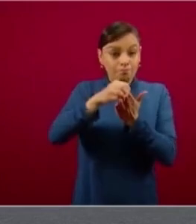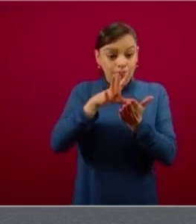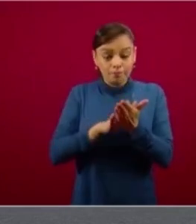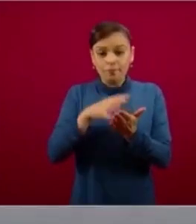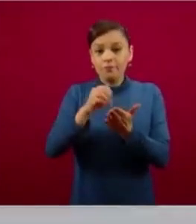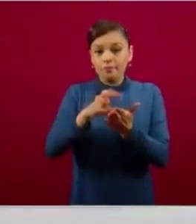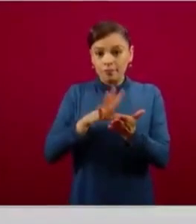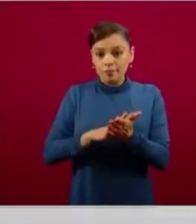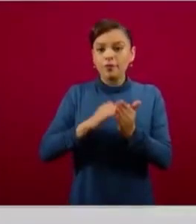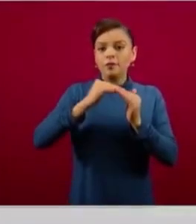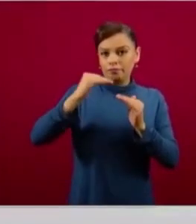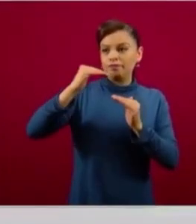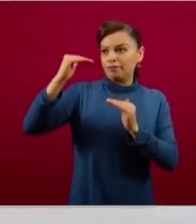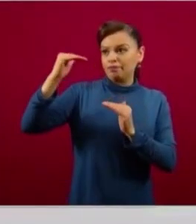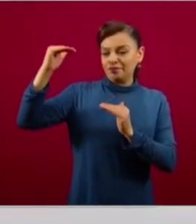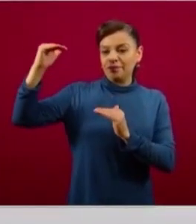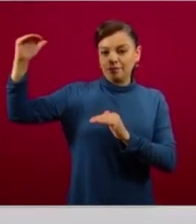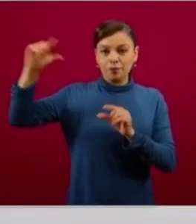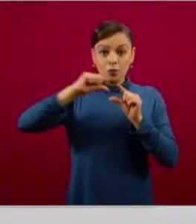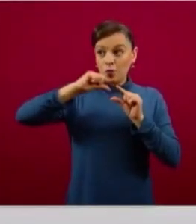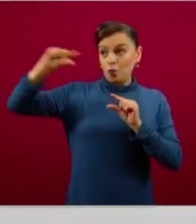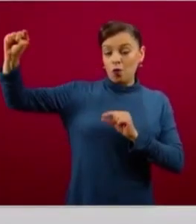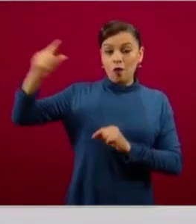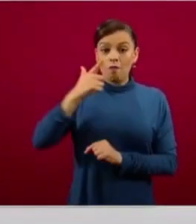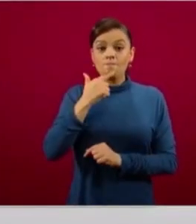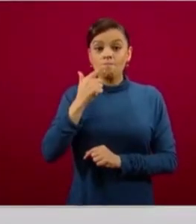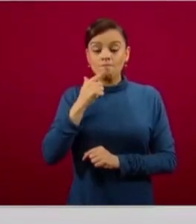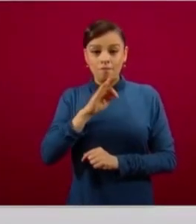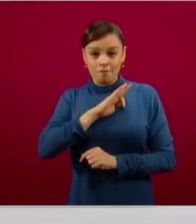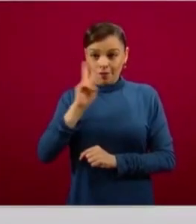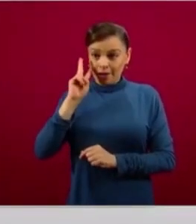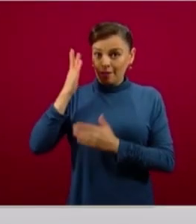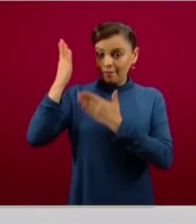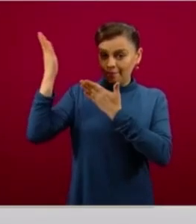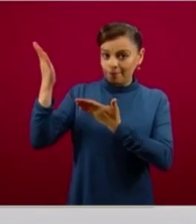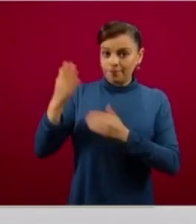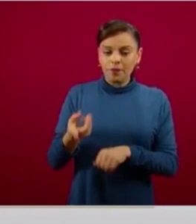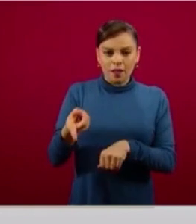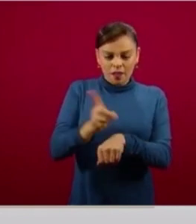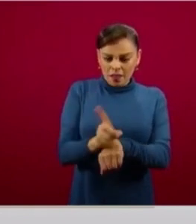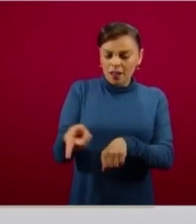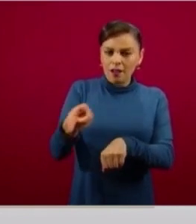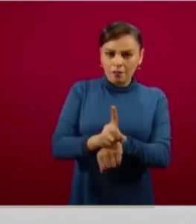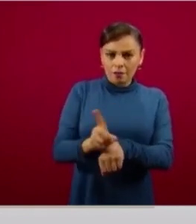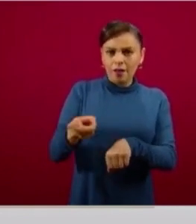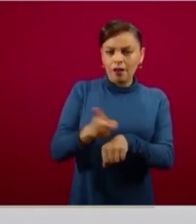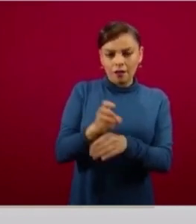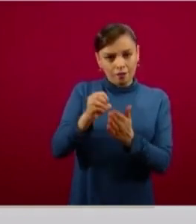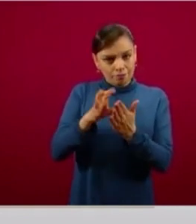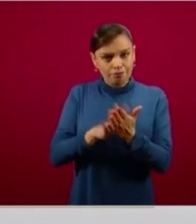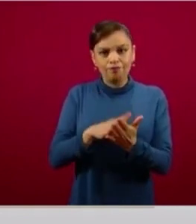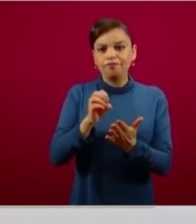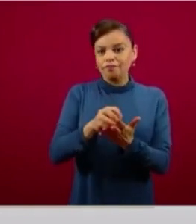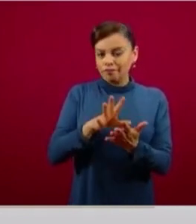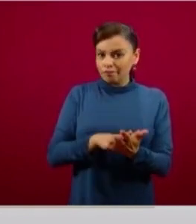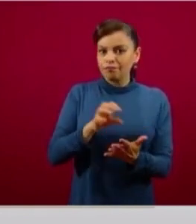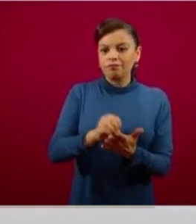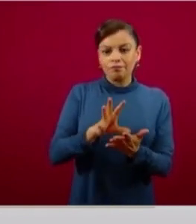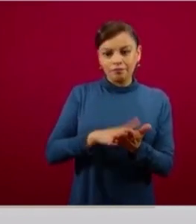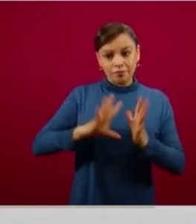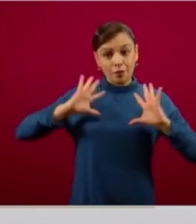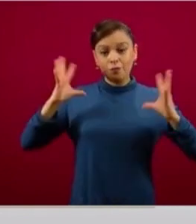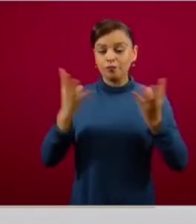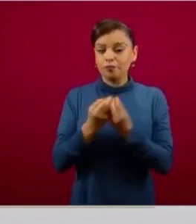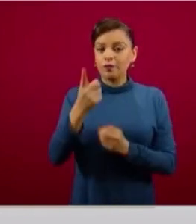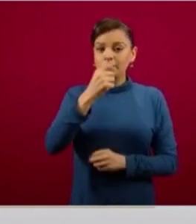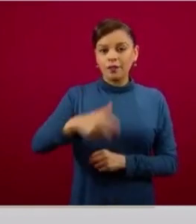la línea roja es como se han ido registrando día con día hasta llegar a estos 113 mil la